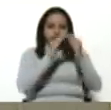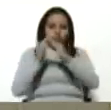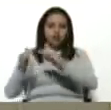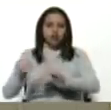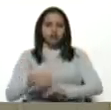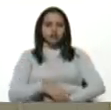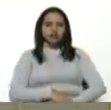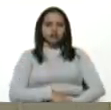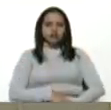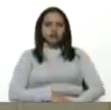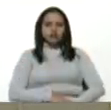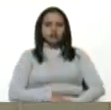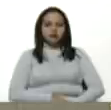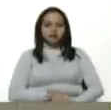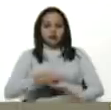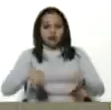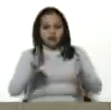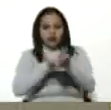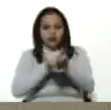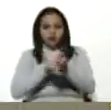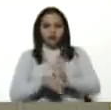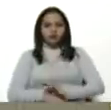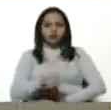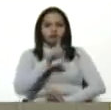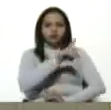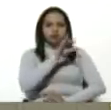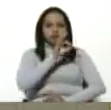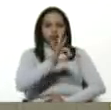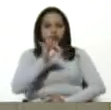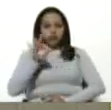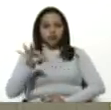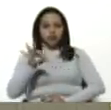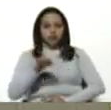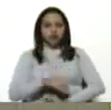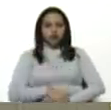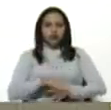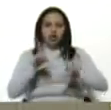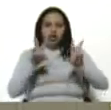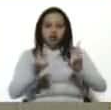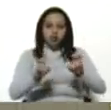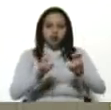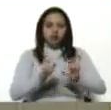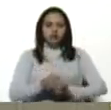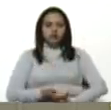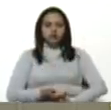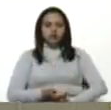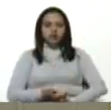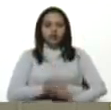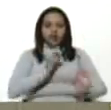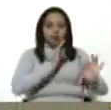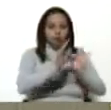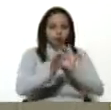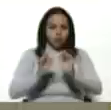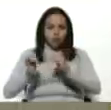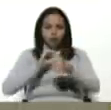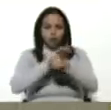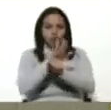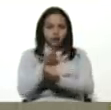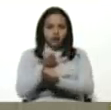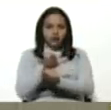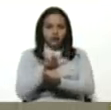comunitaria. Repito, 133 nuevos casos de transmisión